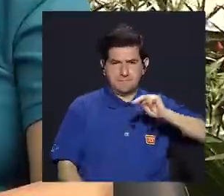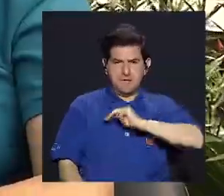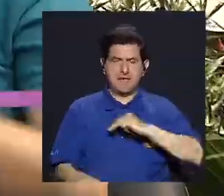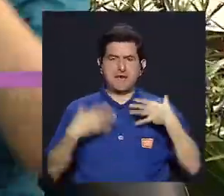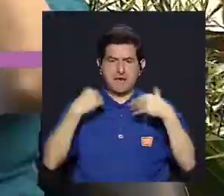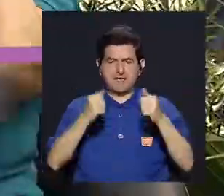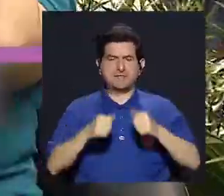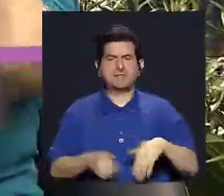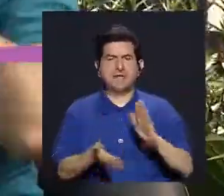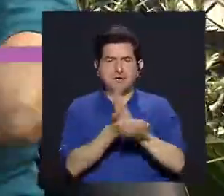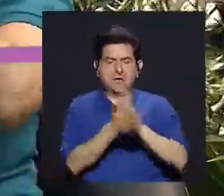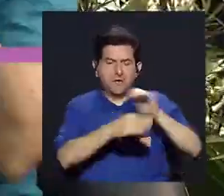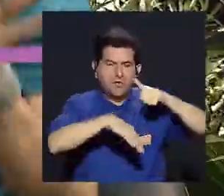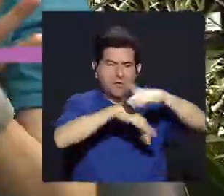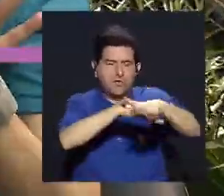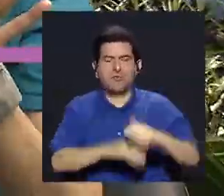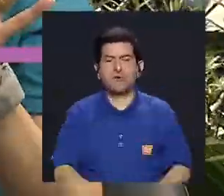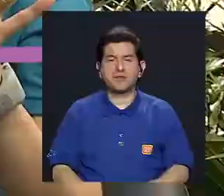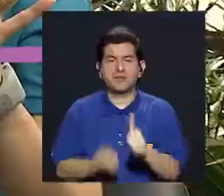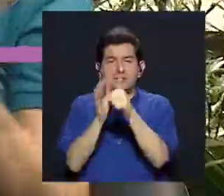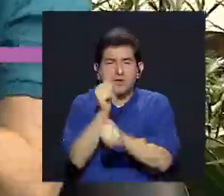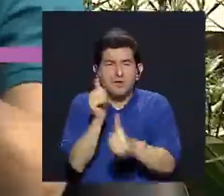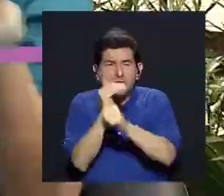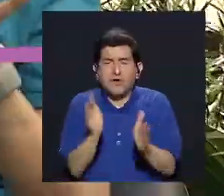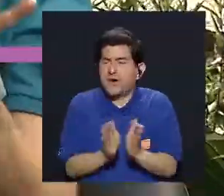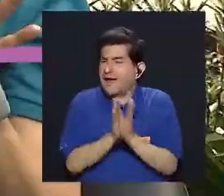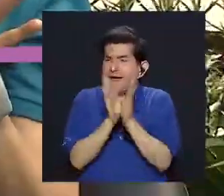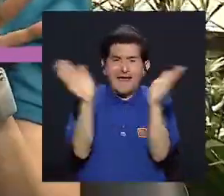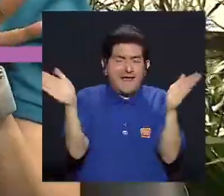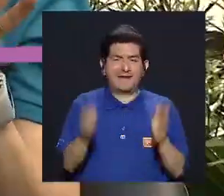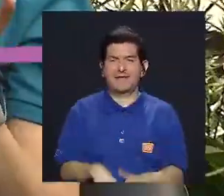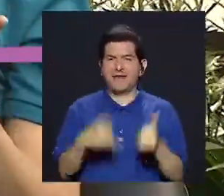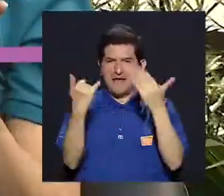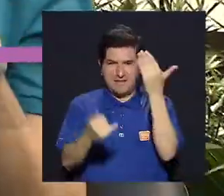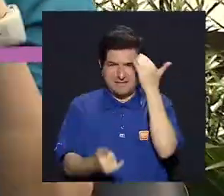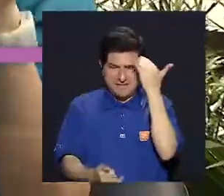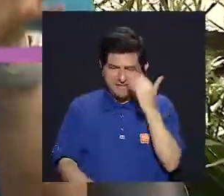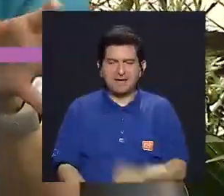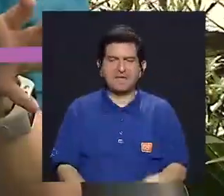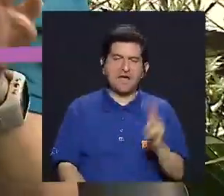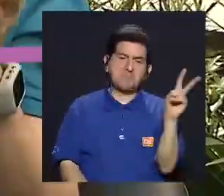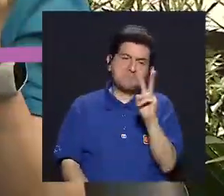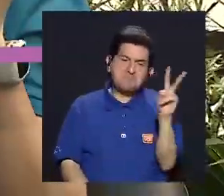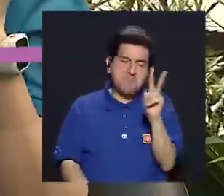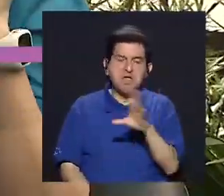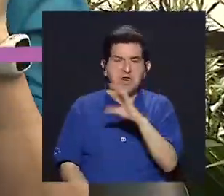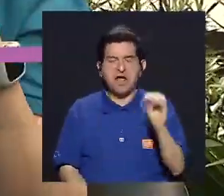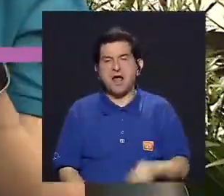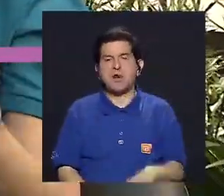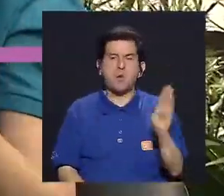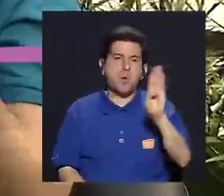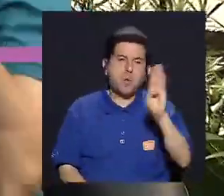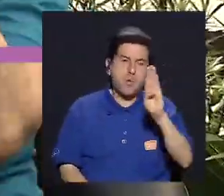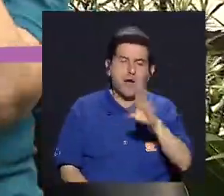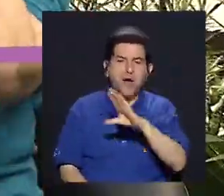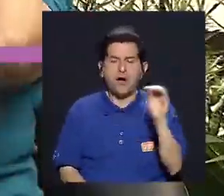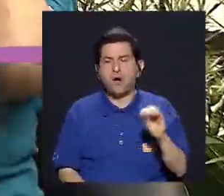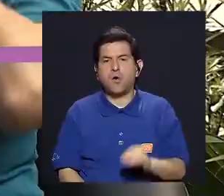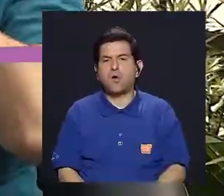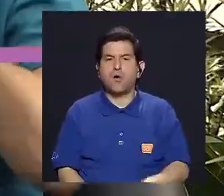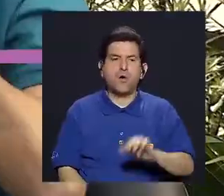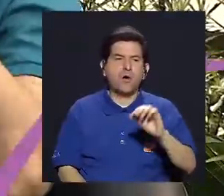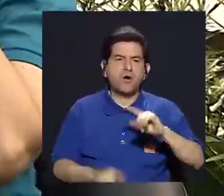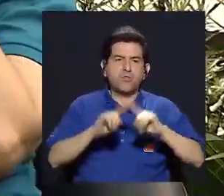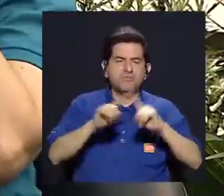entonces la diarrea como causa general programa de diarrea en general ya sabemos que hay de arias virales aéreas las bacterianas a